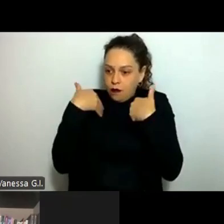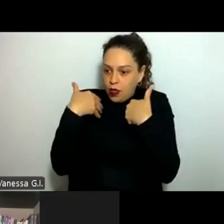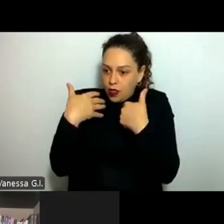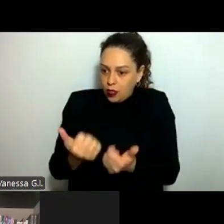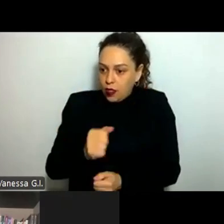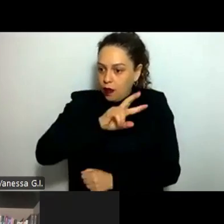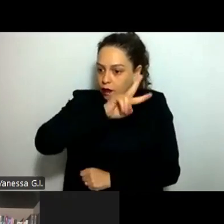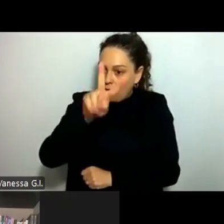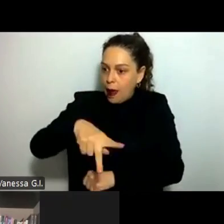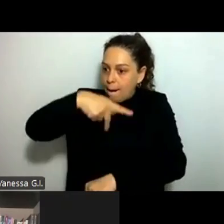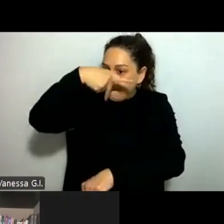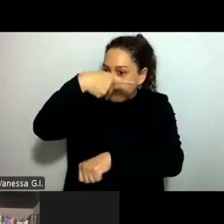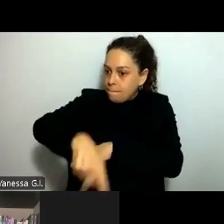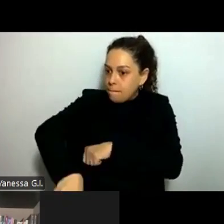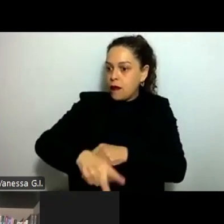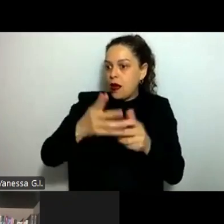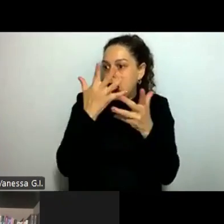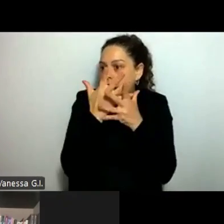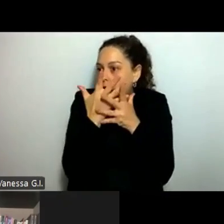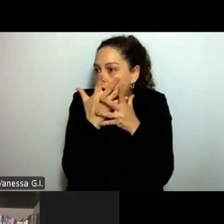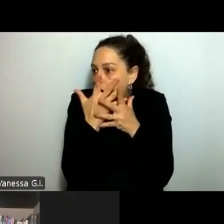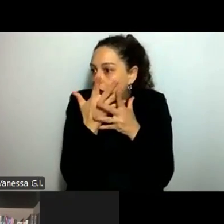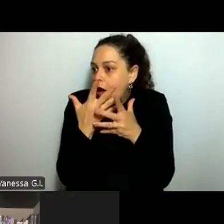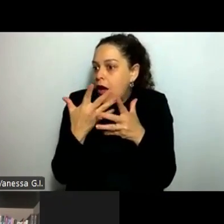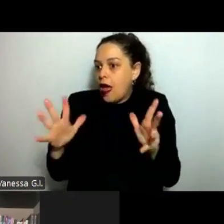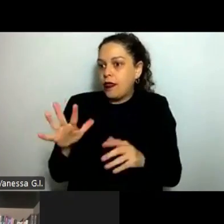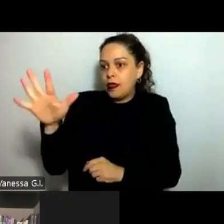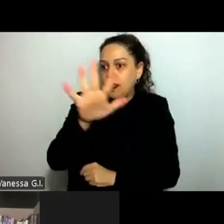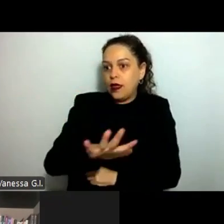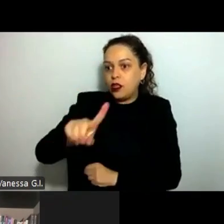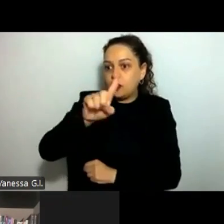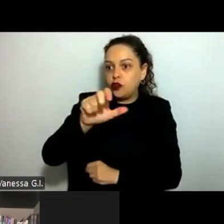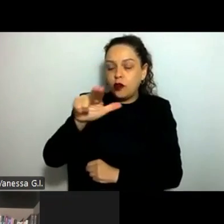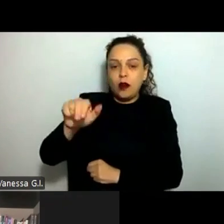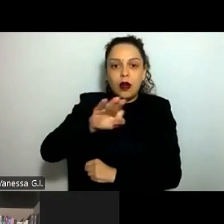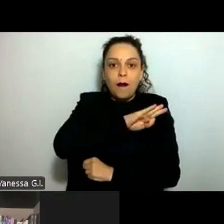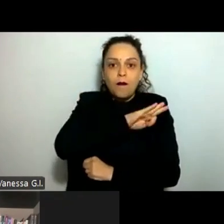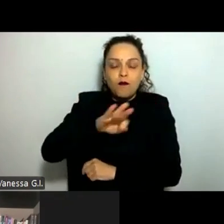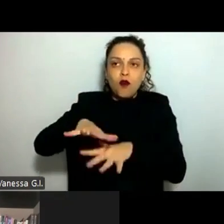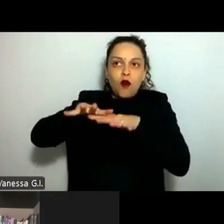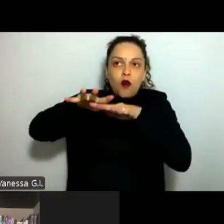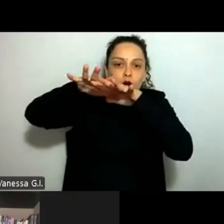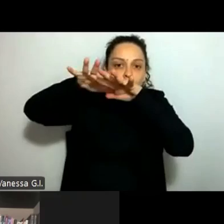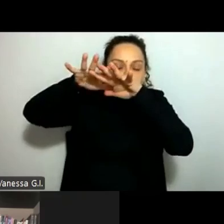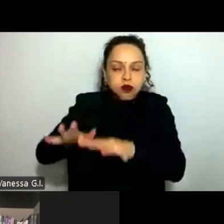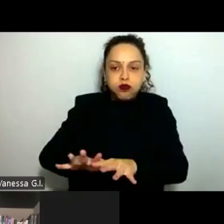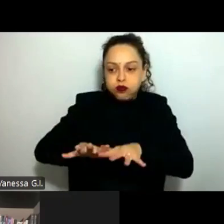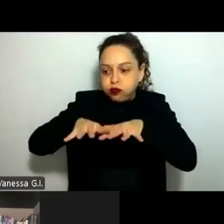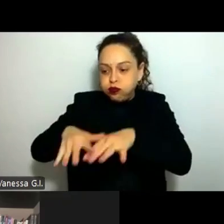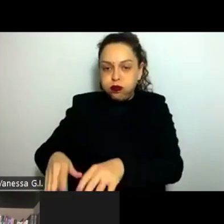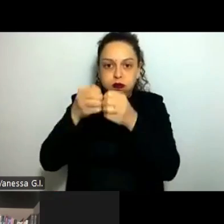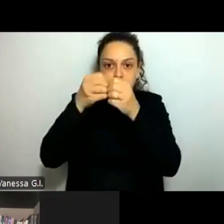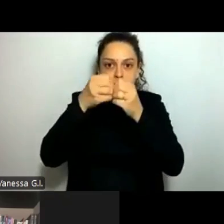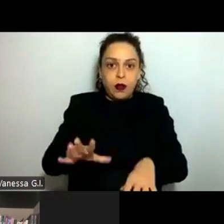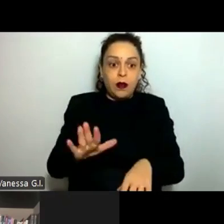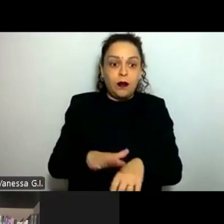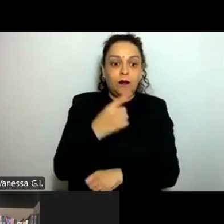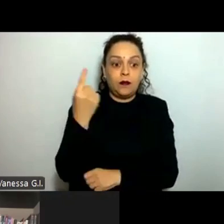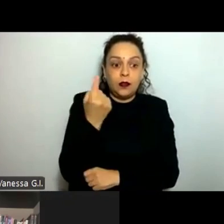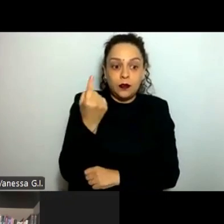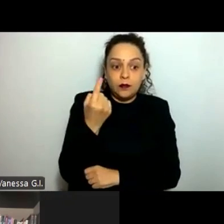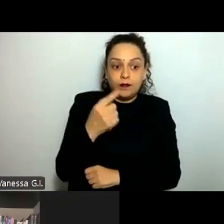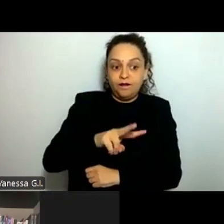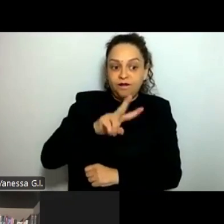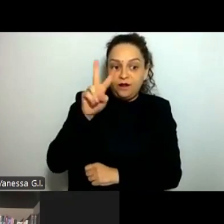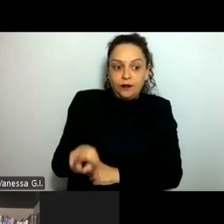ya a una zona que evidentemente está por colapsar, sino es que ya en ciertos horarios verdaderamente